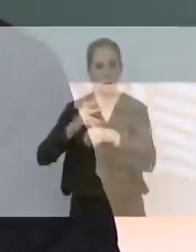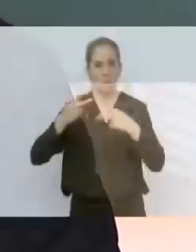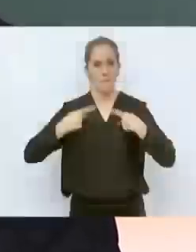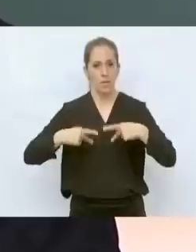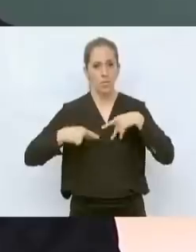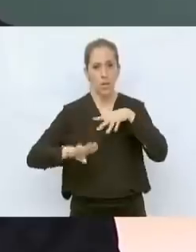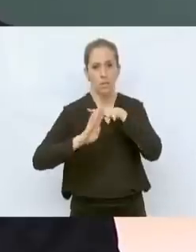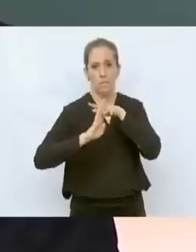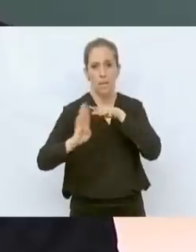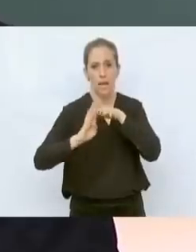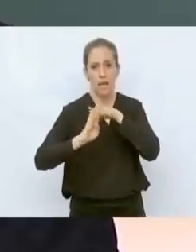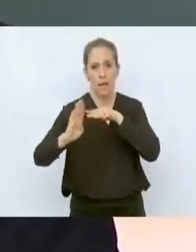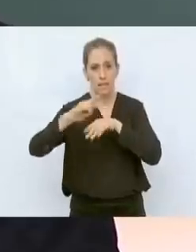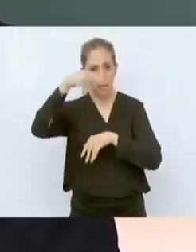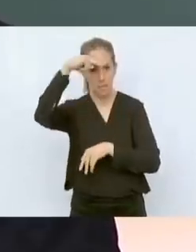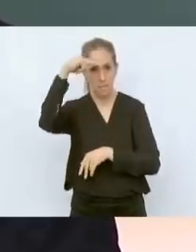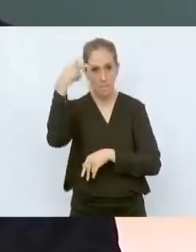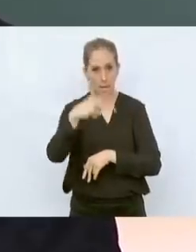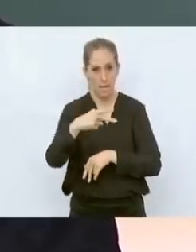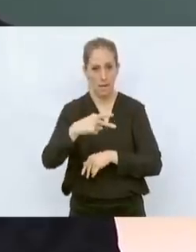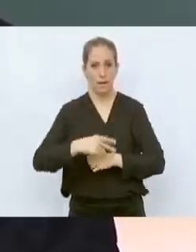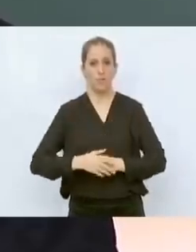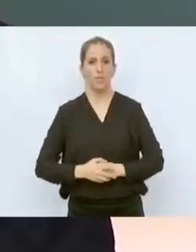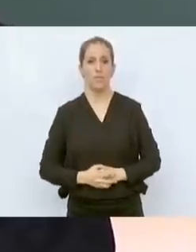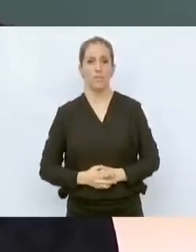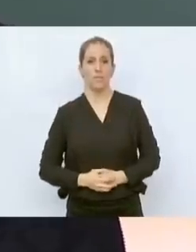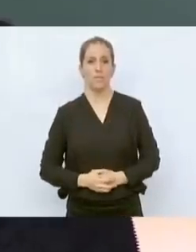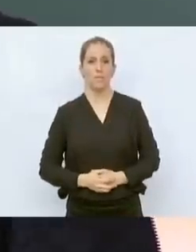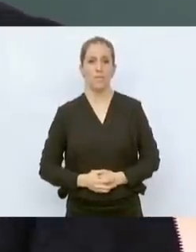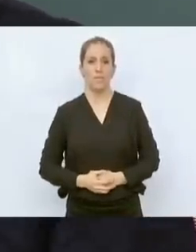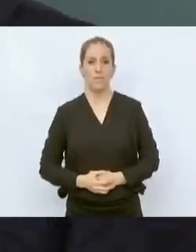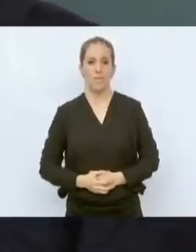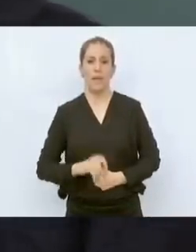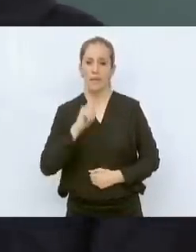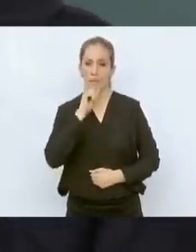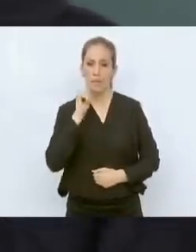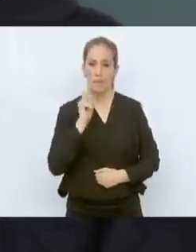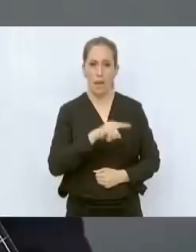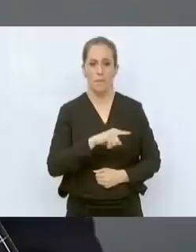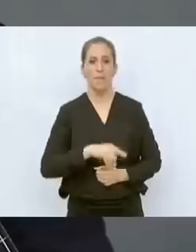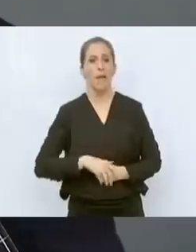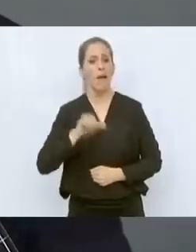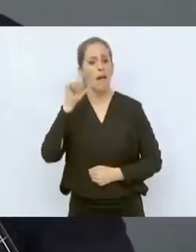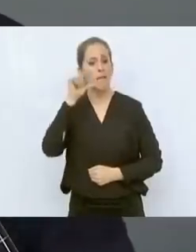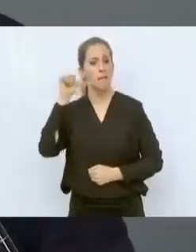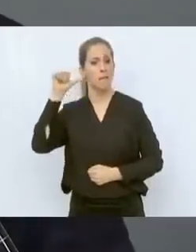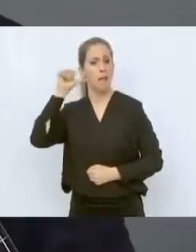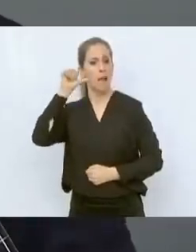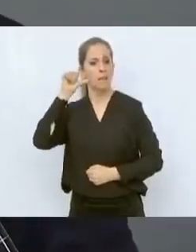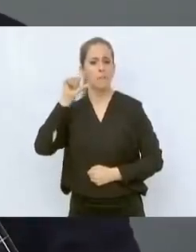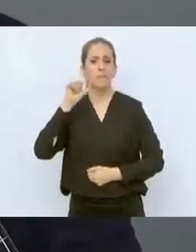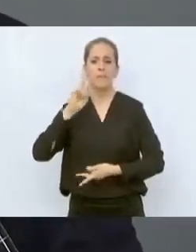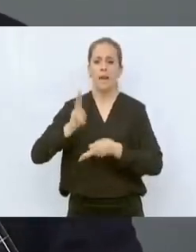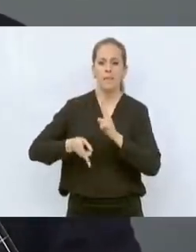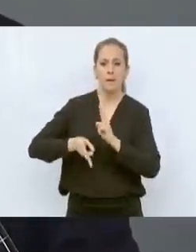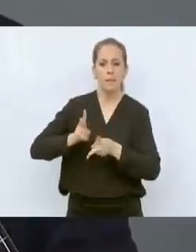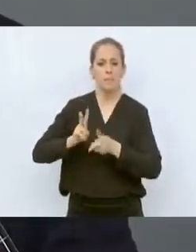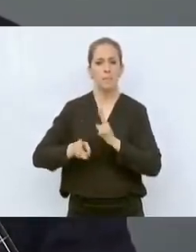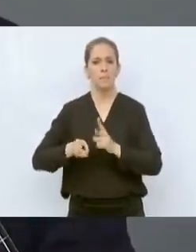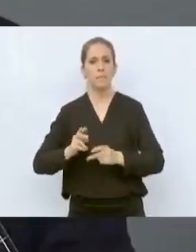mexicanos. También ayer hablamos de